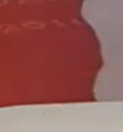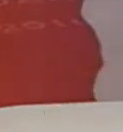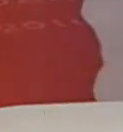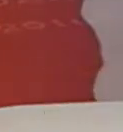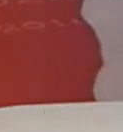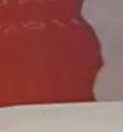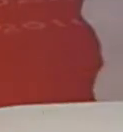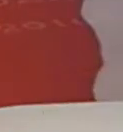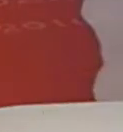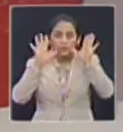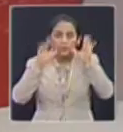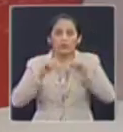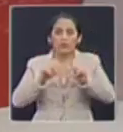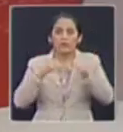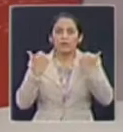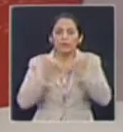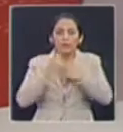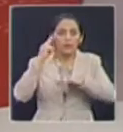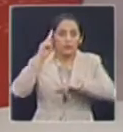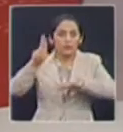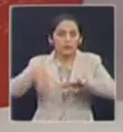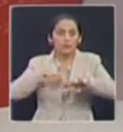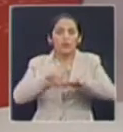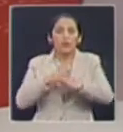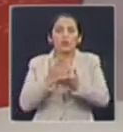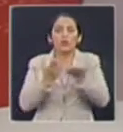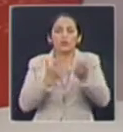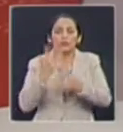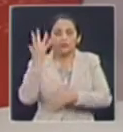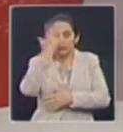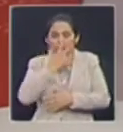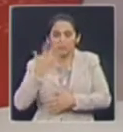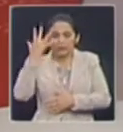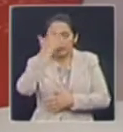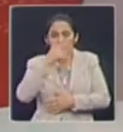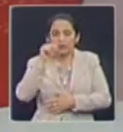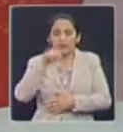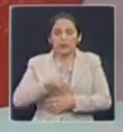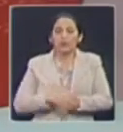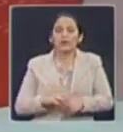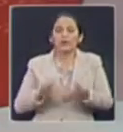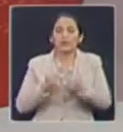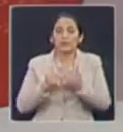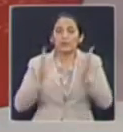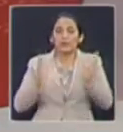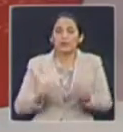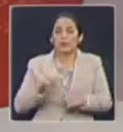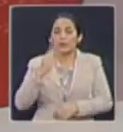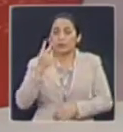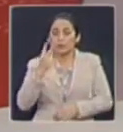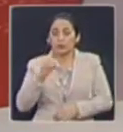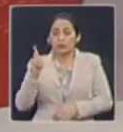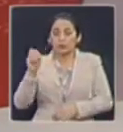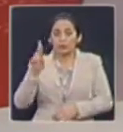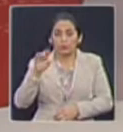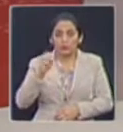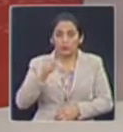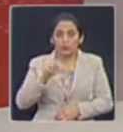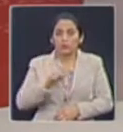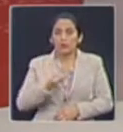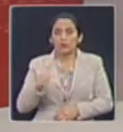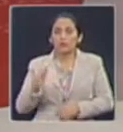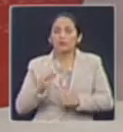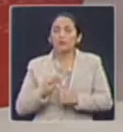diciembre. Los asambleístas de este movimiento por el Azuay, Doris Solís y Juan Cristóbal Lloret, informaron que durante el encuentro se elegirán a las